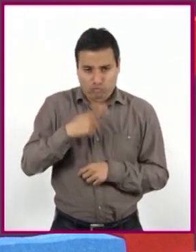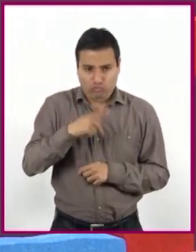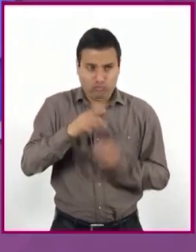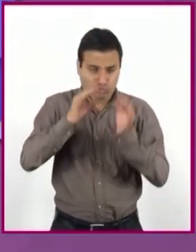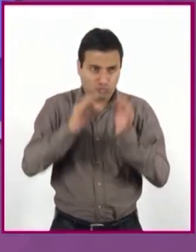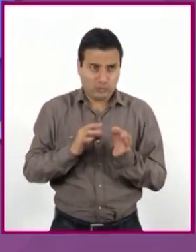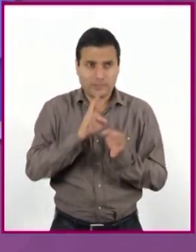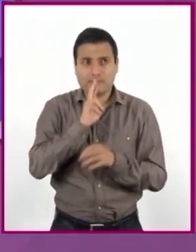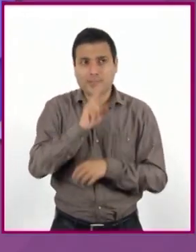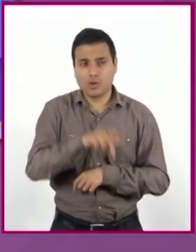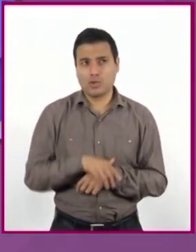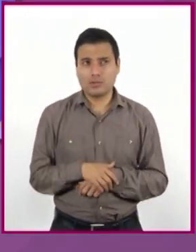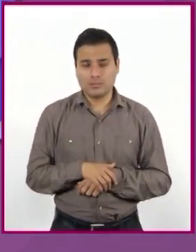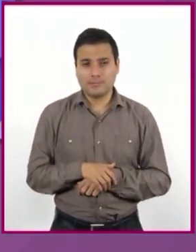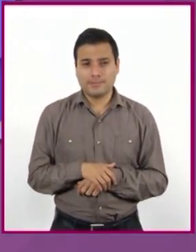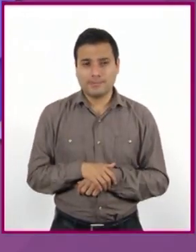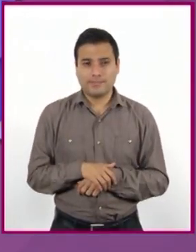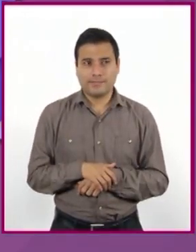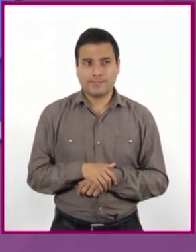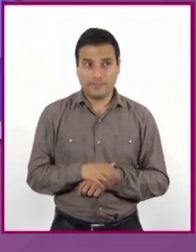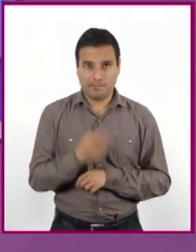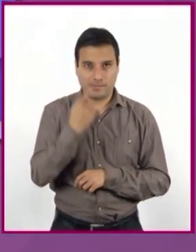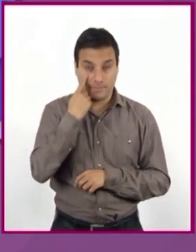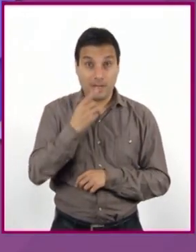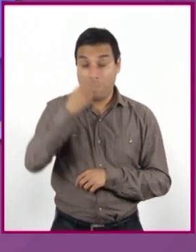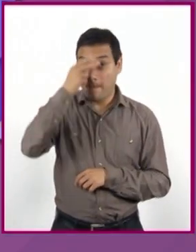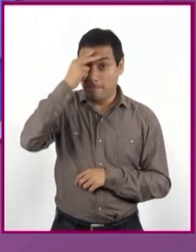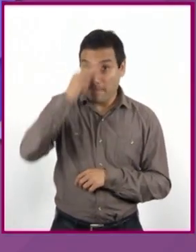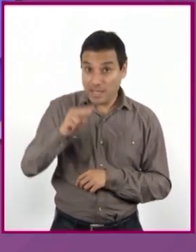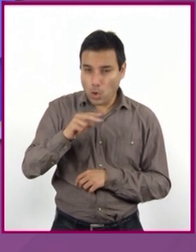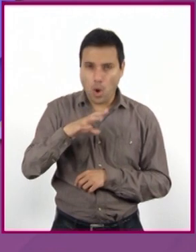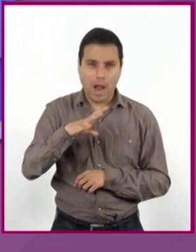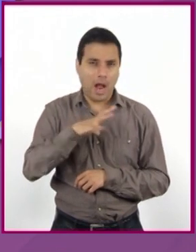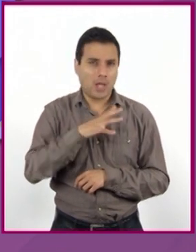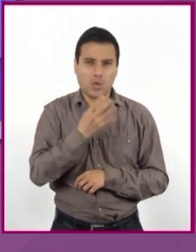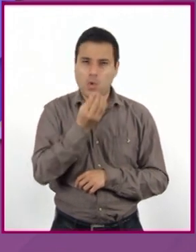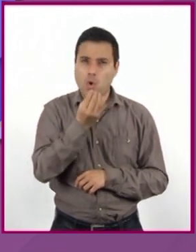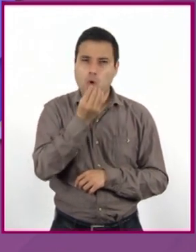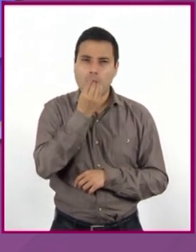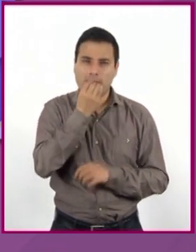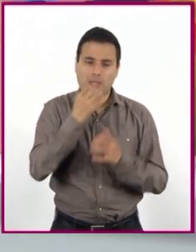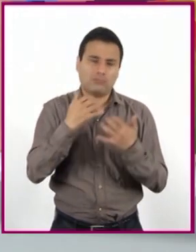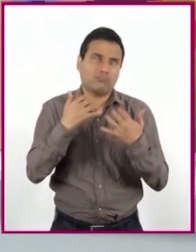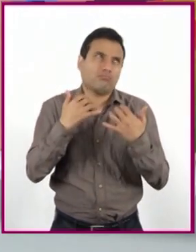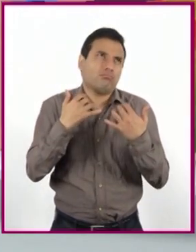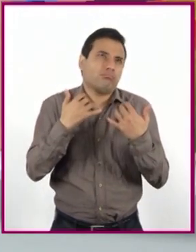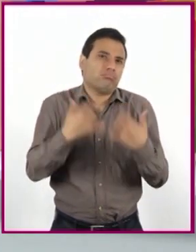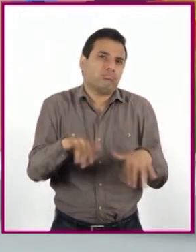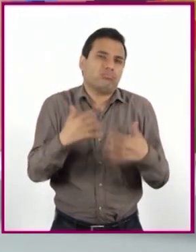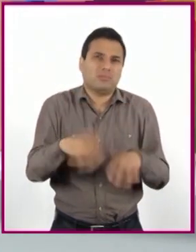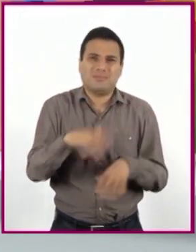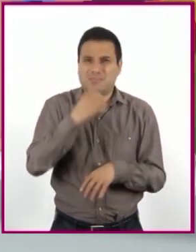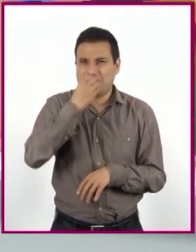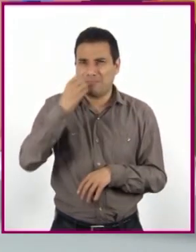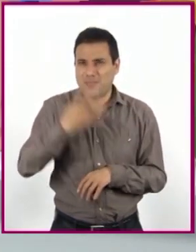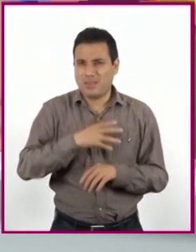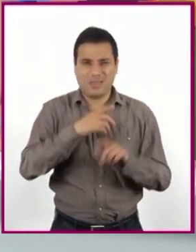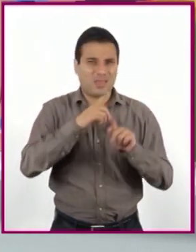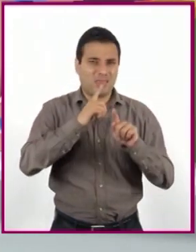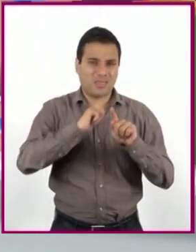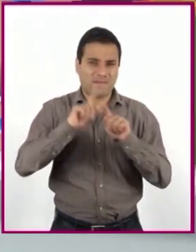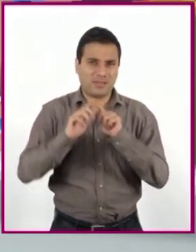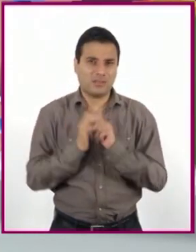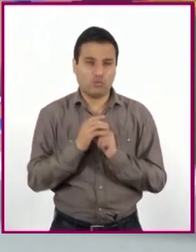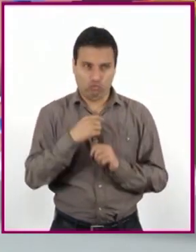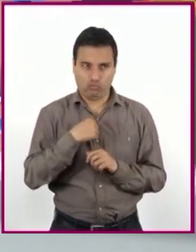alguna región, que por cierto, la gastronomía mexicana es parte del patrimonio cultural de la humanidad. Es más, te